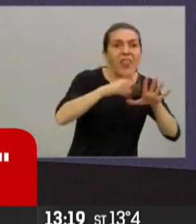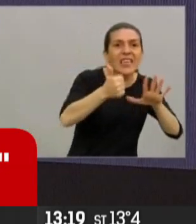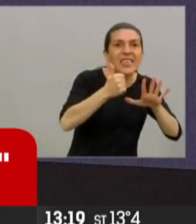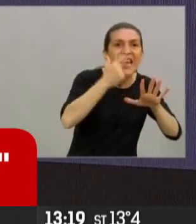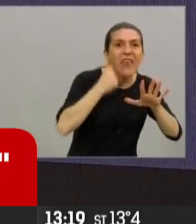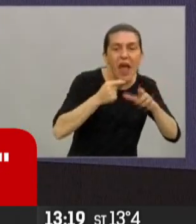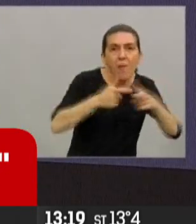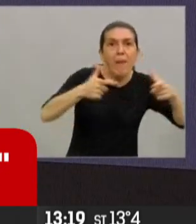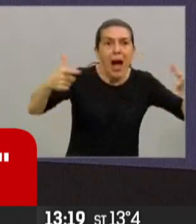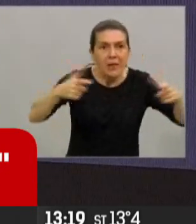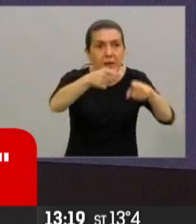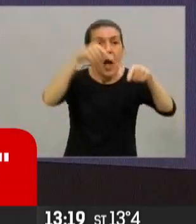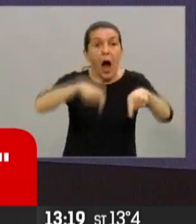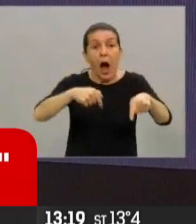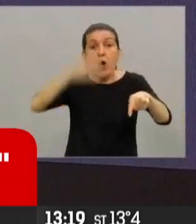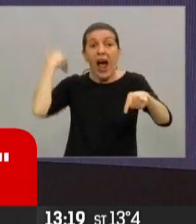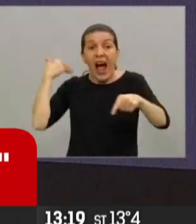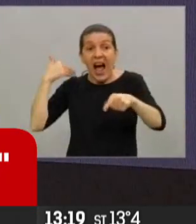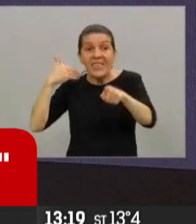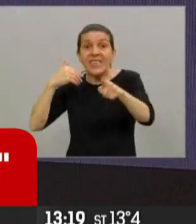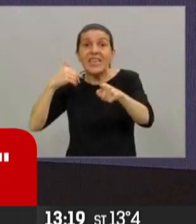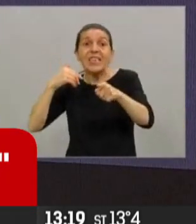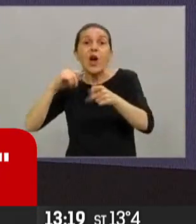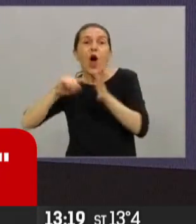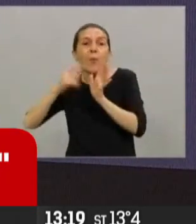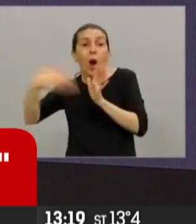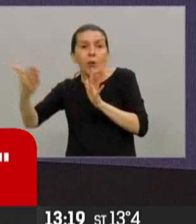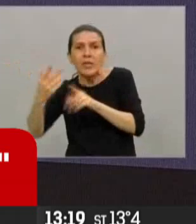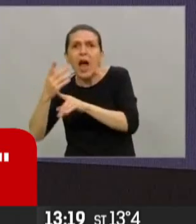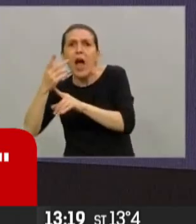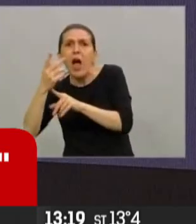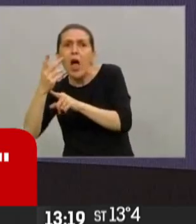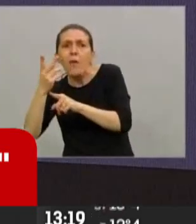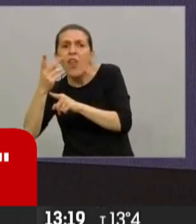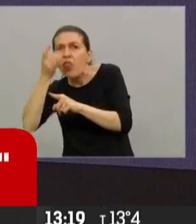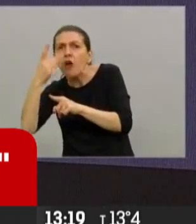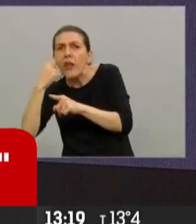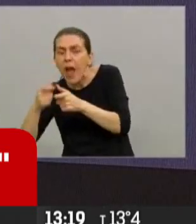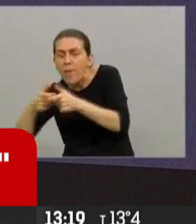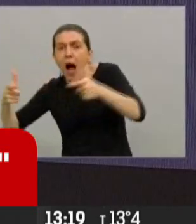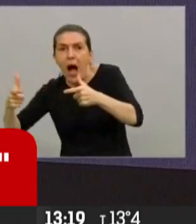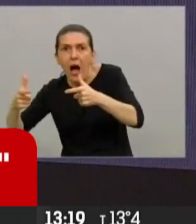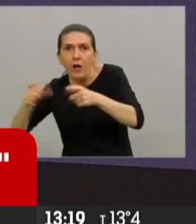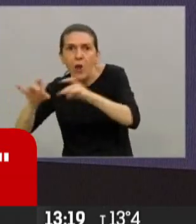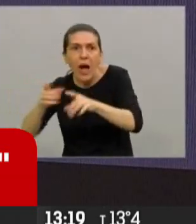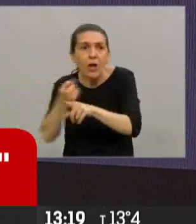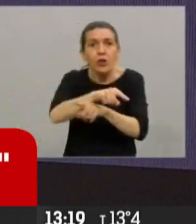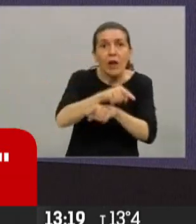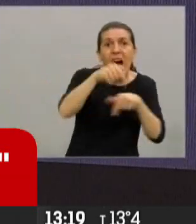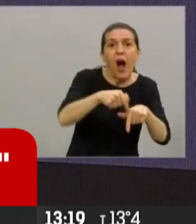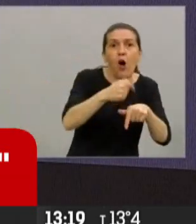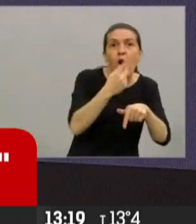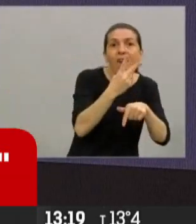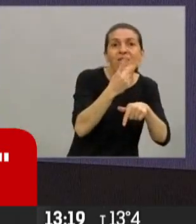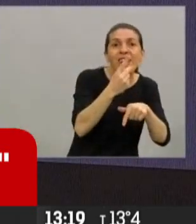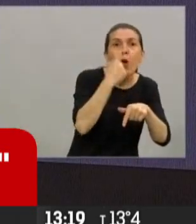duplicaba cada 12 días, hoy duplica cada 21 días. Entonces, tenemos algunos datos